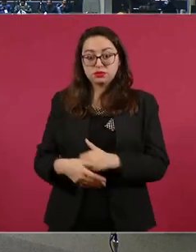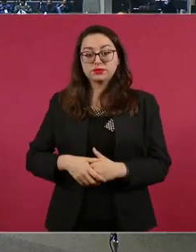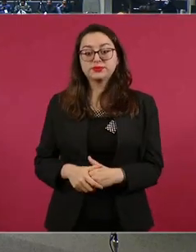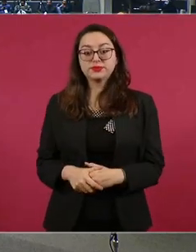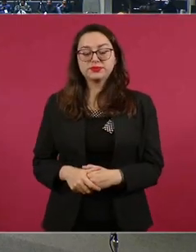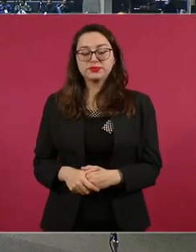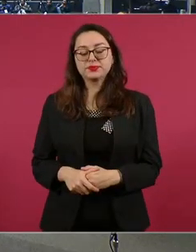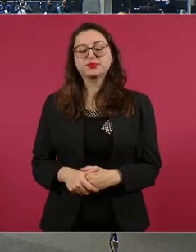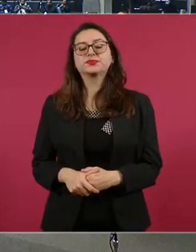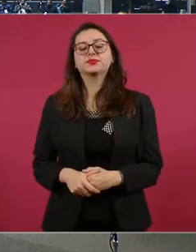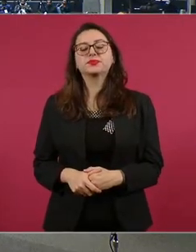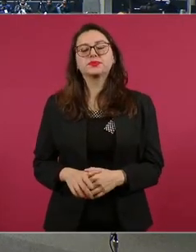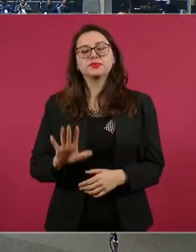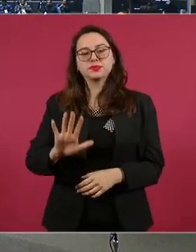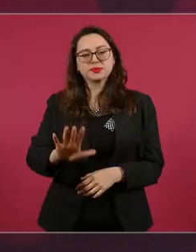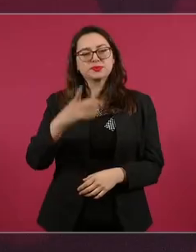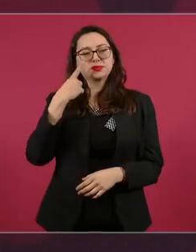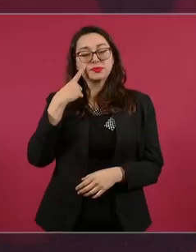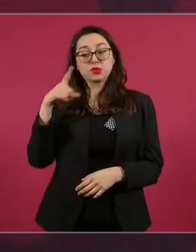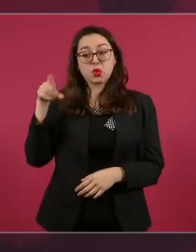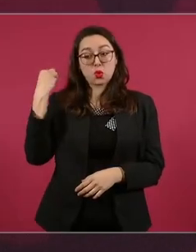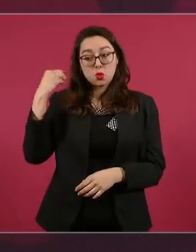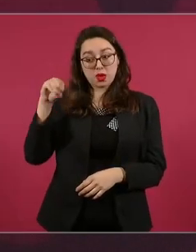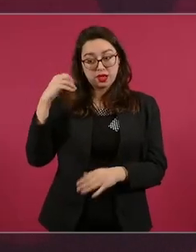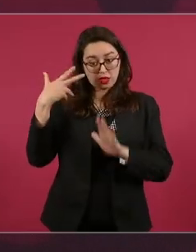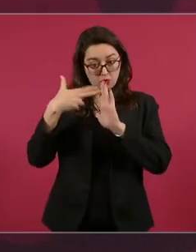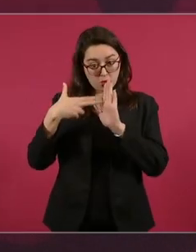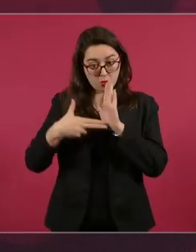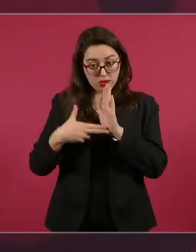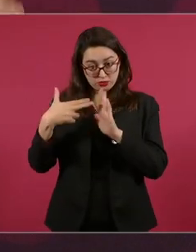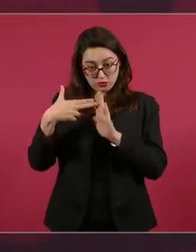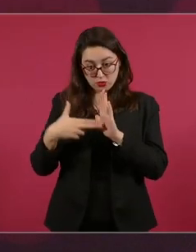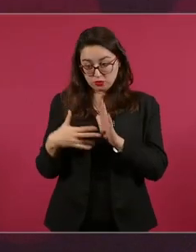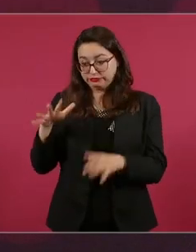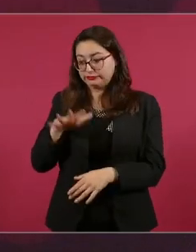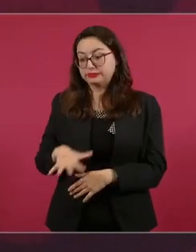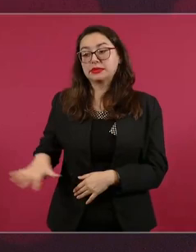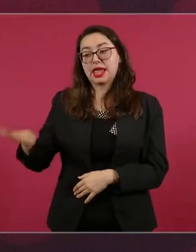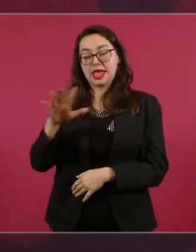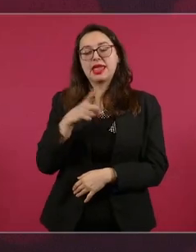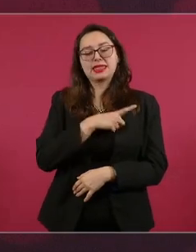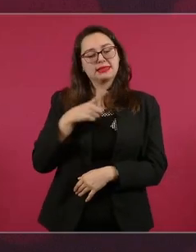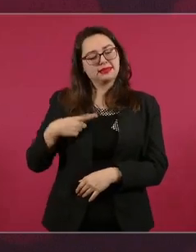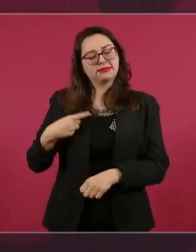Huatulco se está regularizando en general.